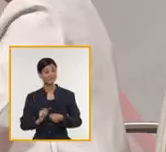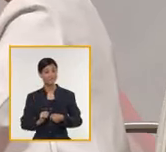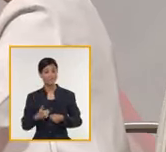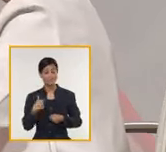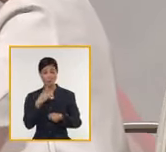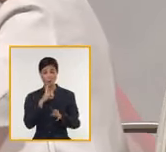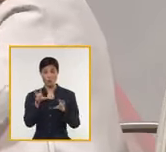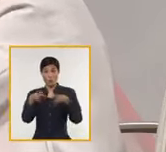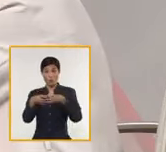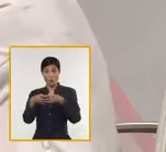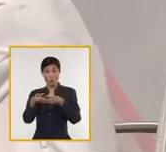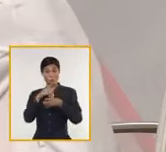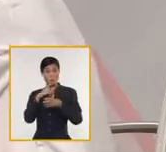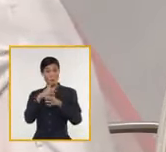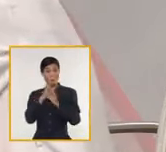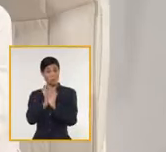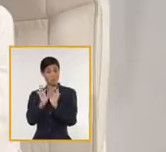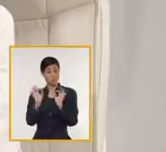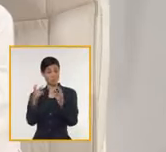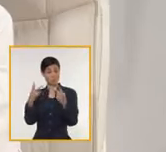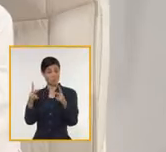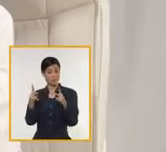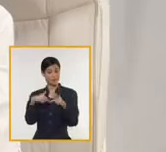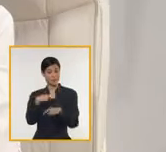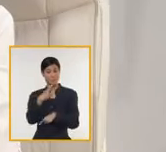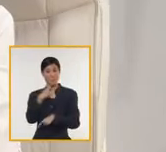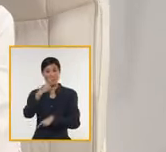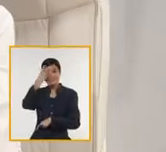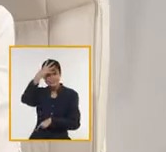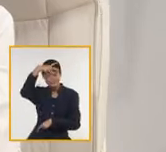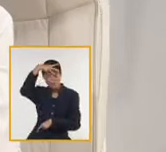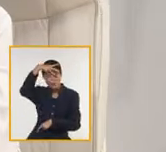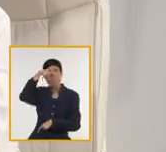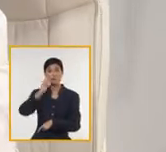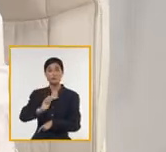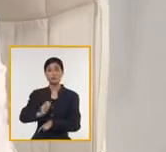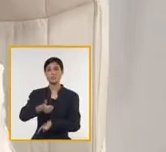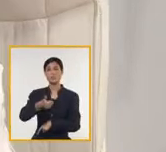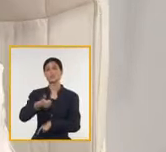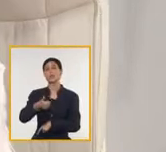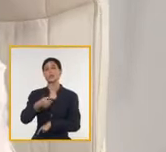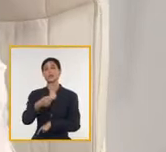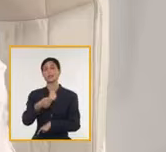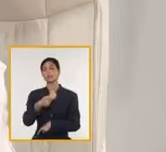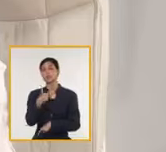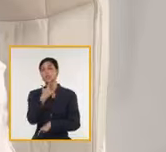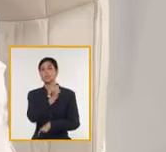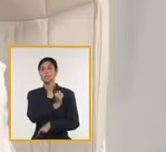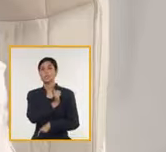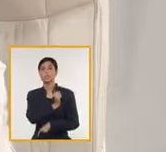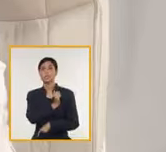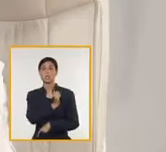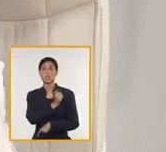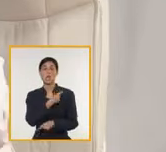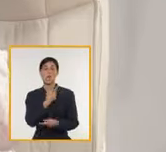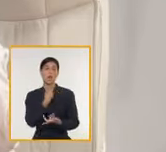grupo de expertos que dice, Donald Trump, el presidente de Estados Unidos, está aspirando a ser Premio Nobel de la